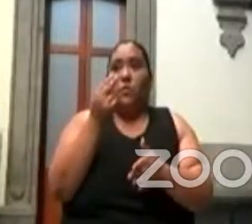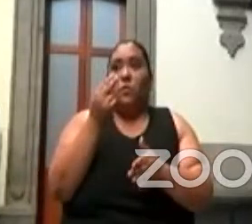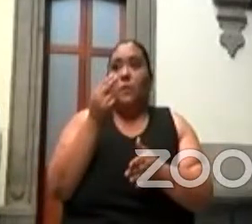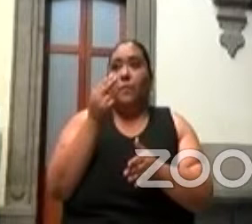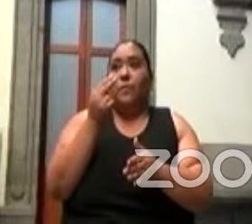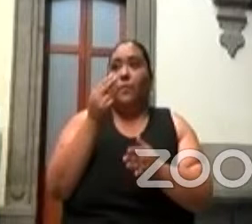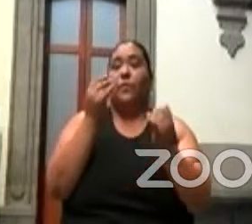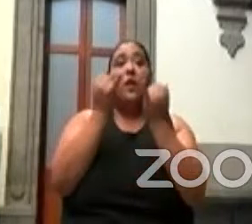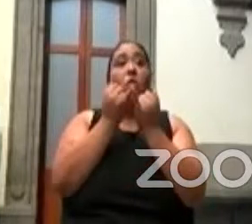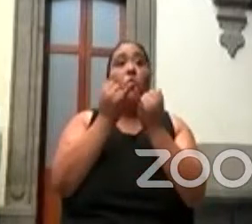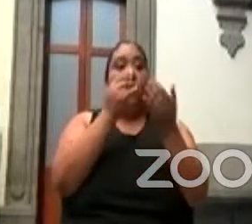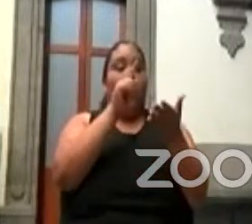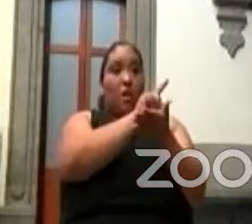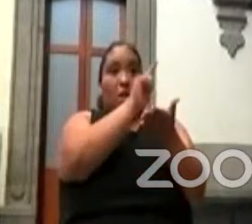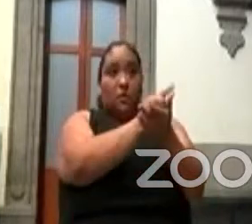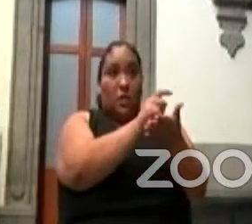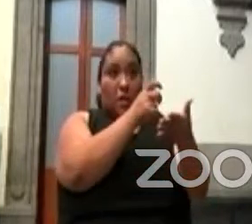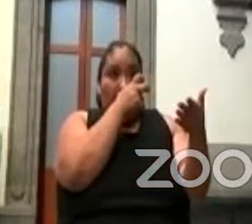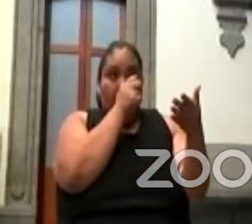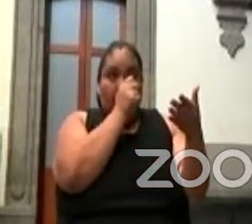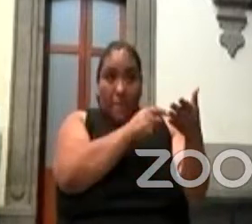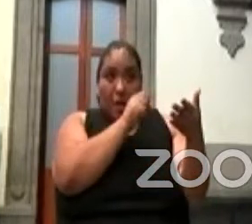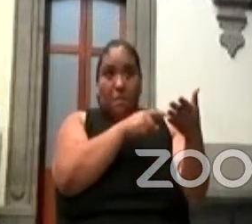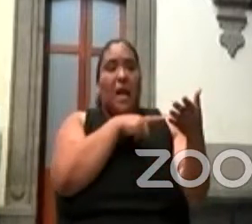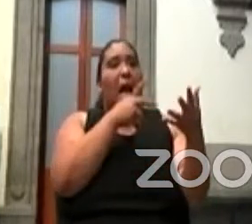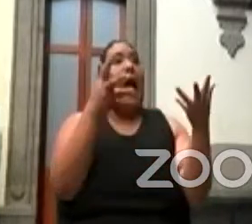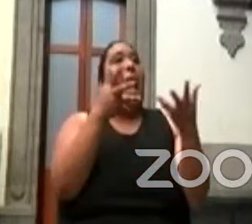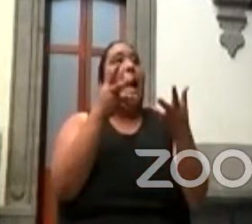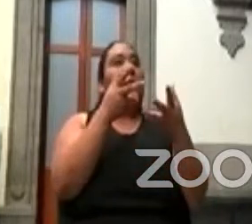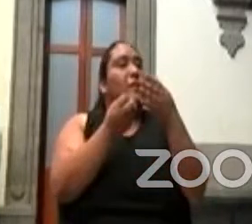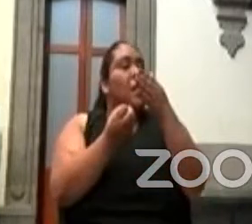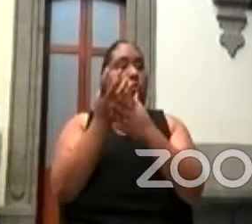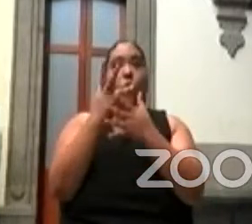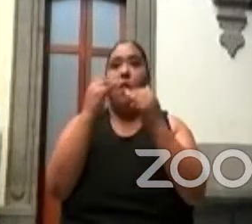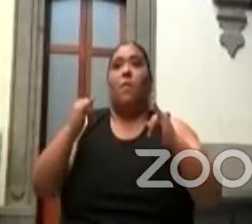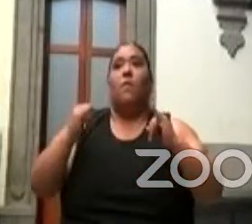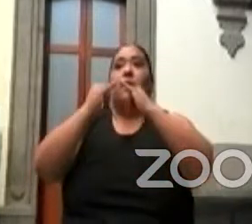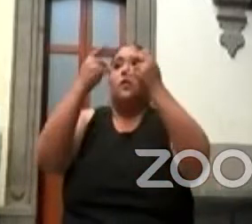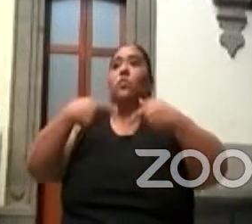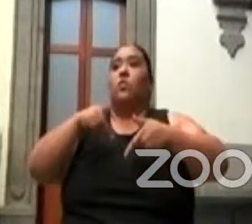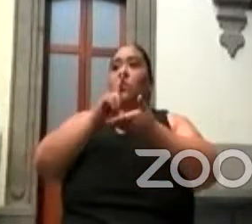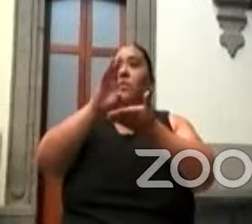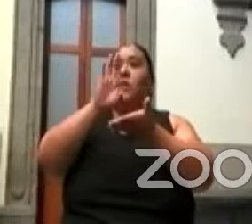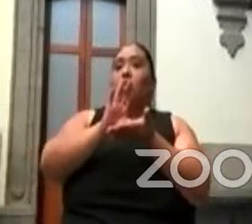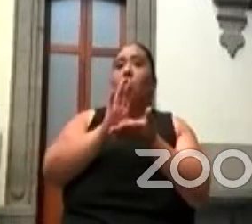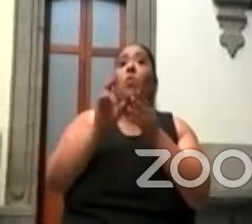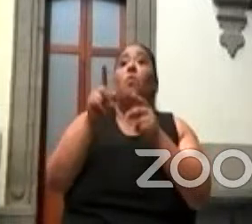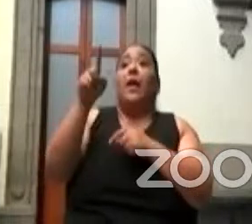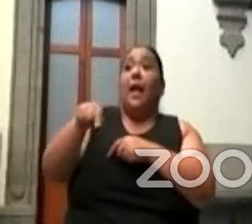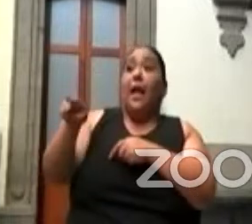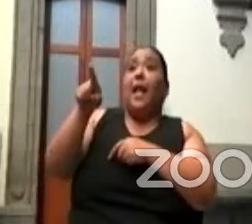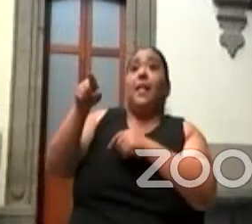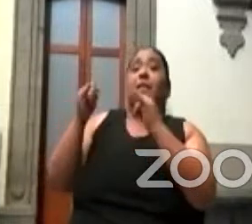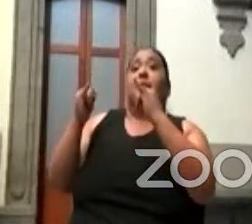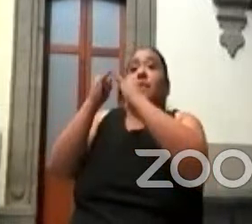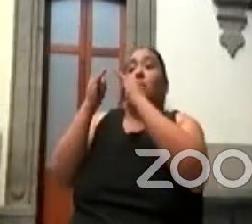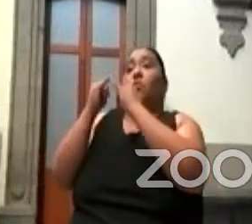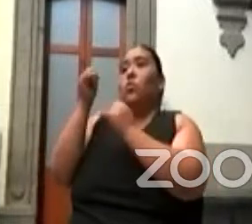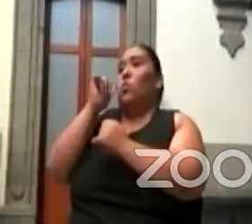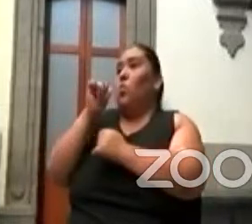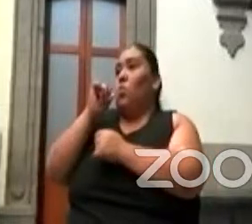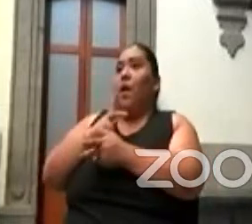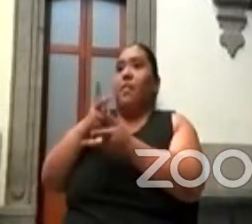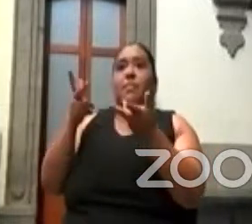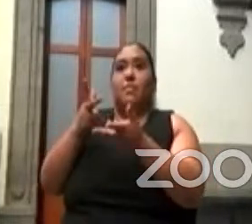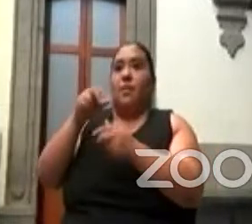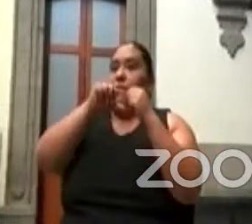misma ley crea el instituto como encargado de esta política pública que va de la mano